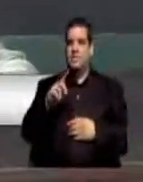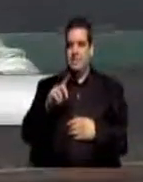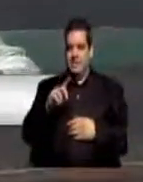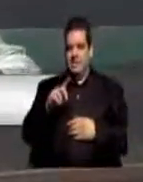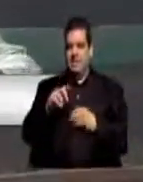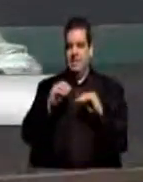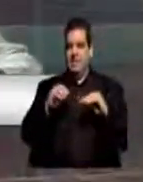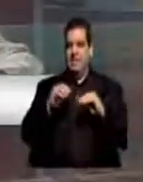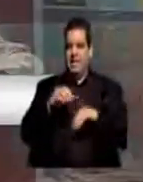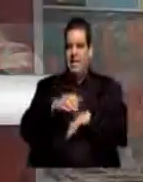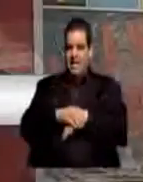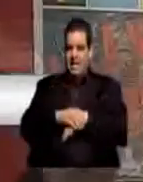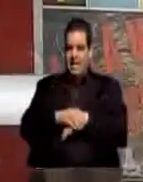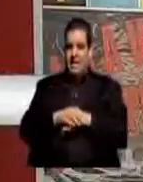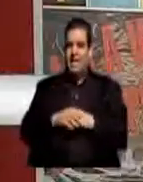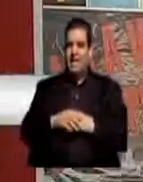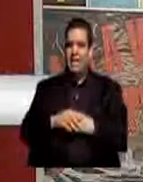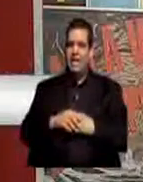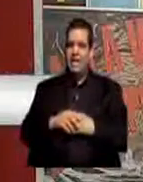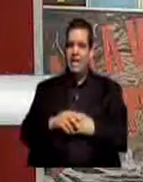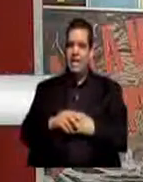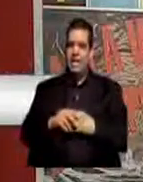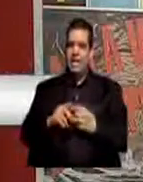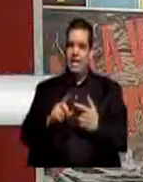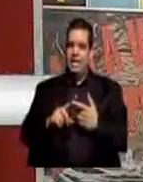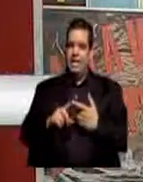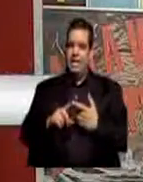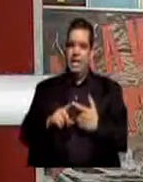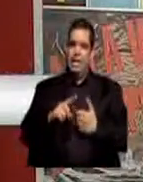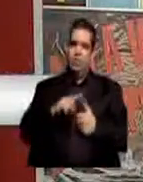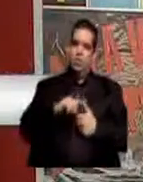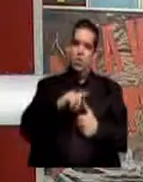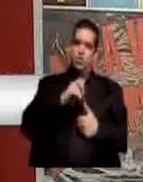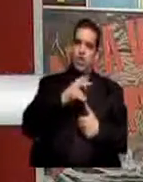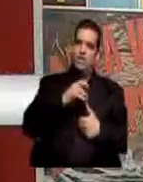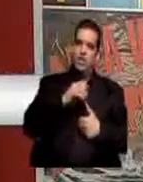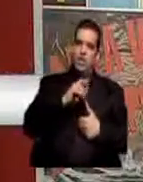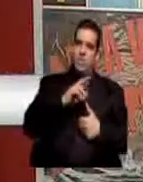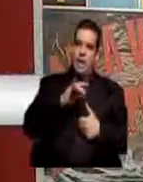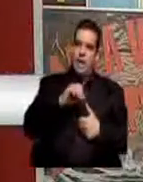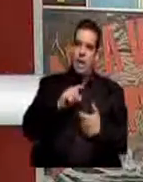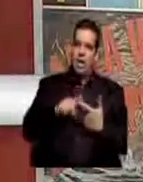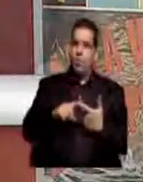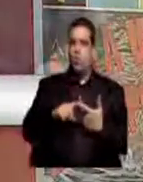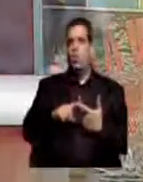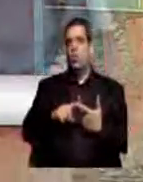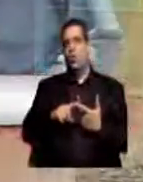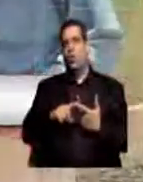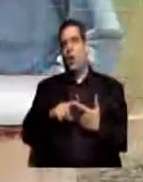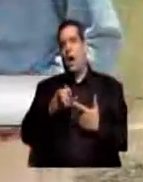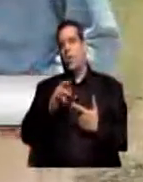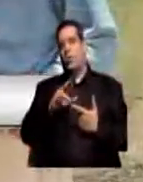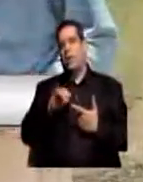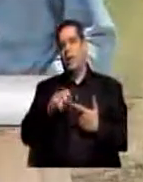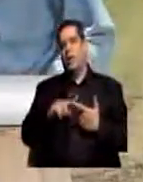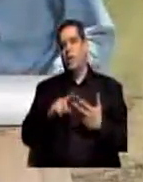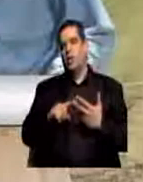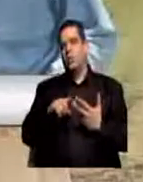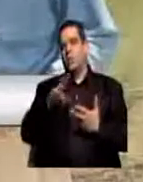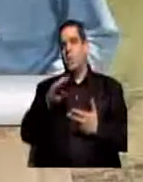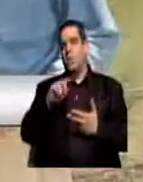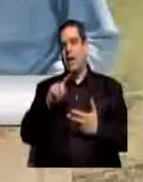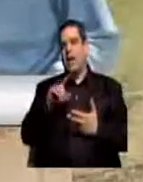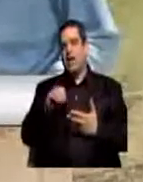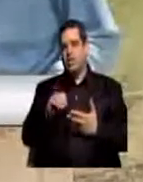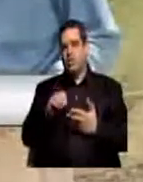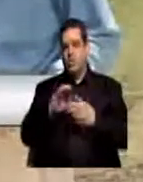Jacobo Morales, el primero lo interpretó Chavito, y el tercer cuento era Bagazo, sobre la industria azucarera, que